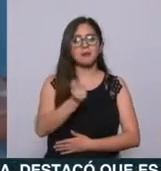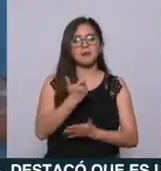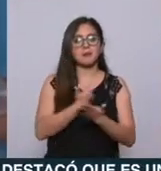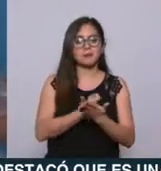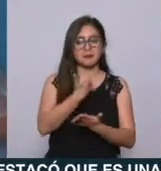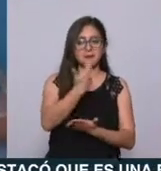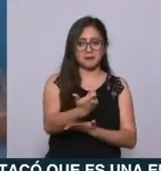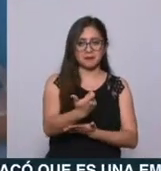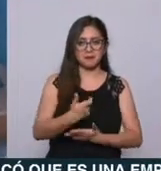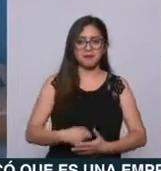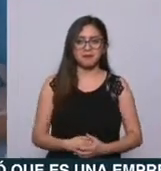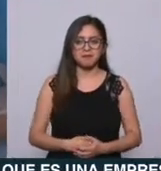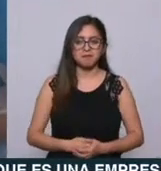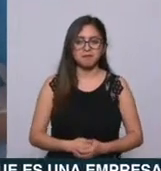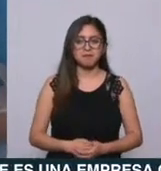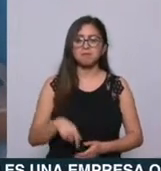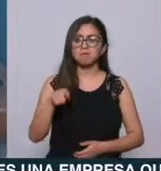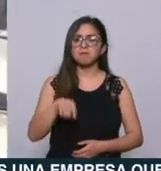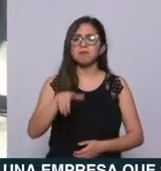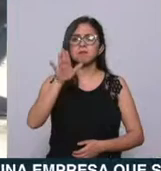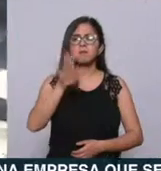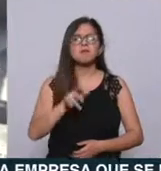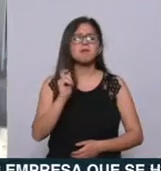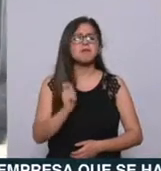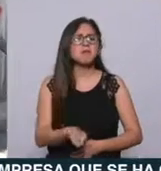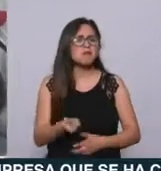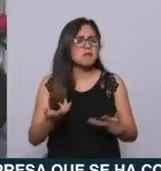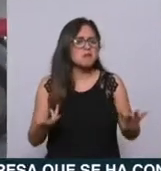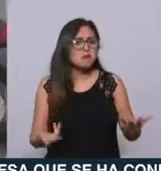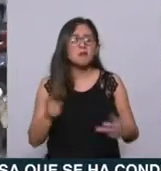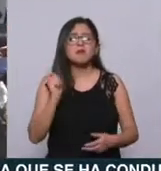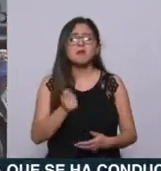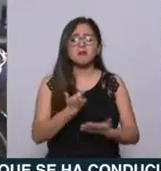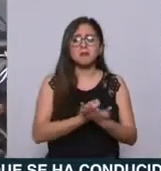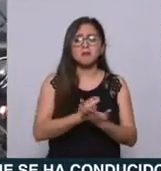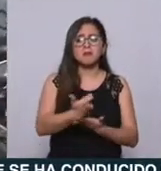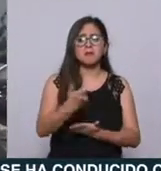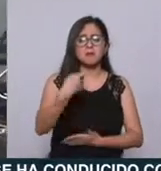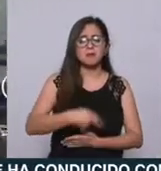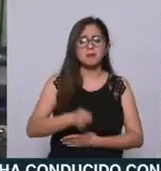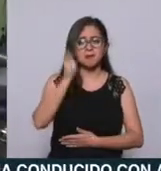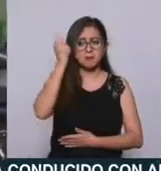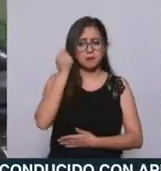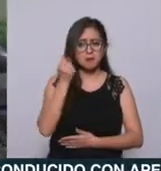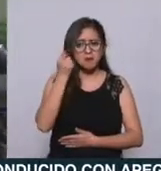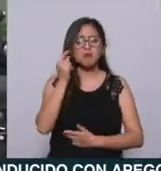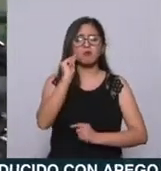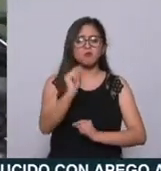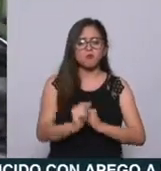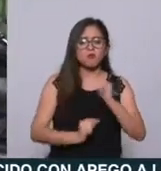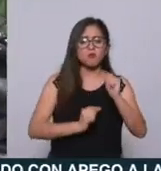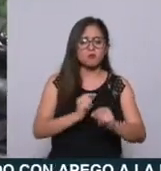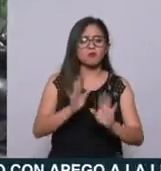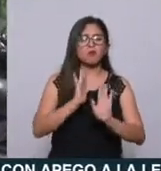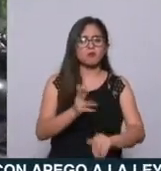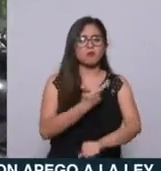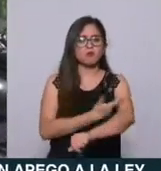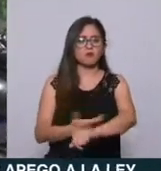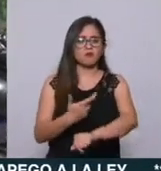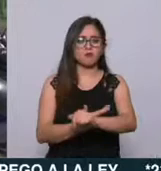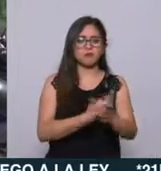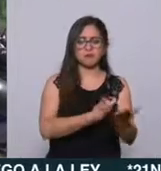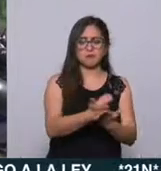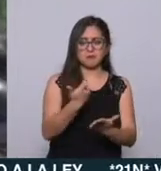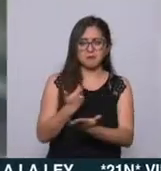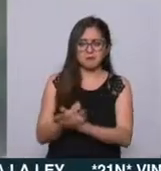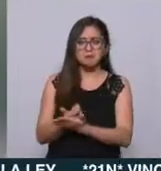embargo, la historia parece ser otra, y es que indican que la entrega de pensiones se ha regularizado poco a poco, y que las filas